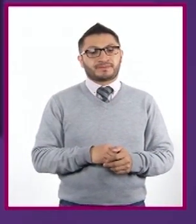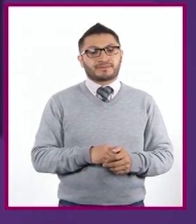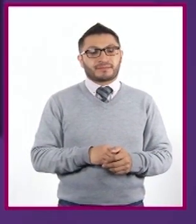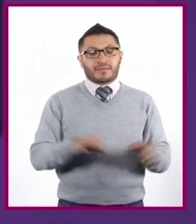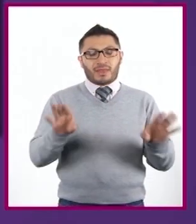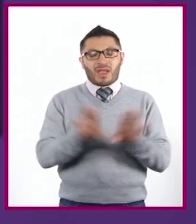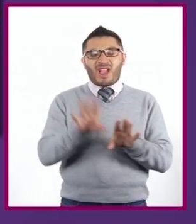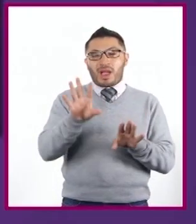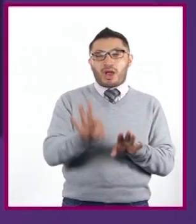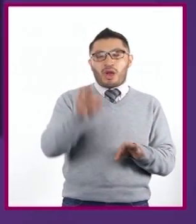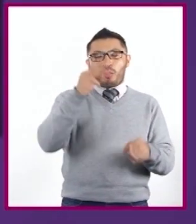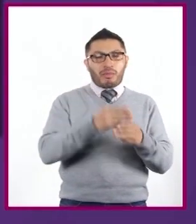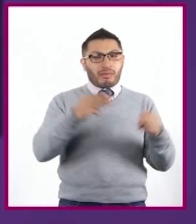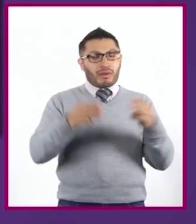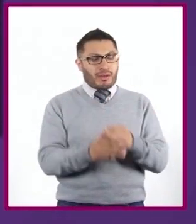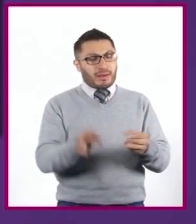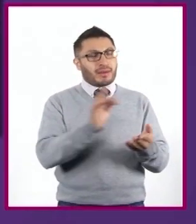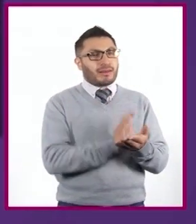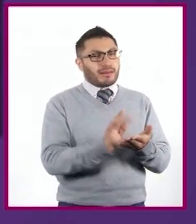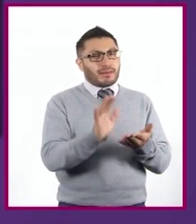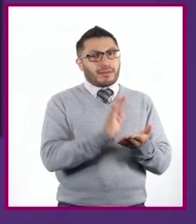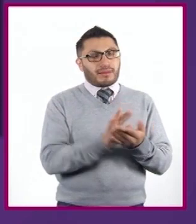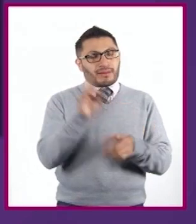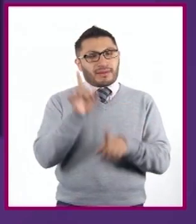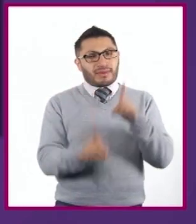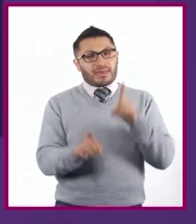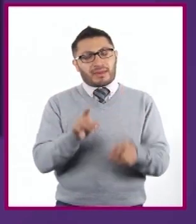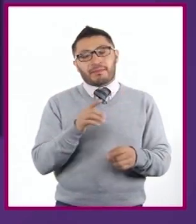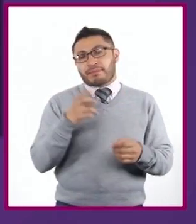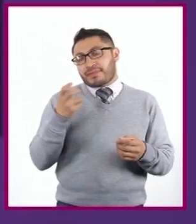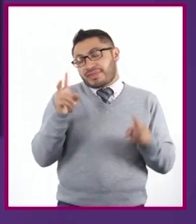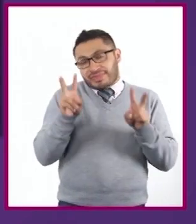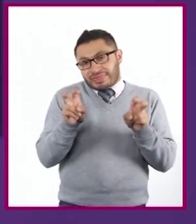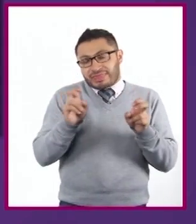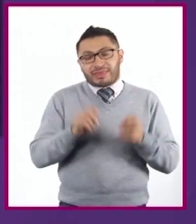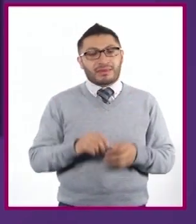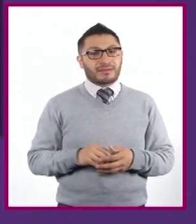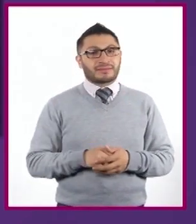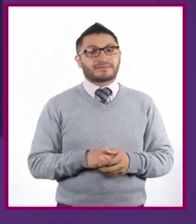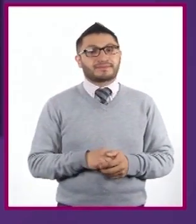¿Cómo seleccionar materiales de lectura de acuerdo con su pertinencia?